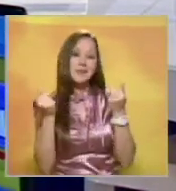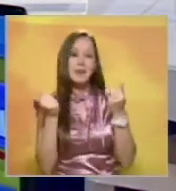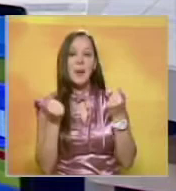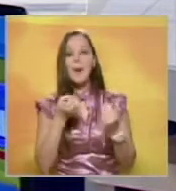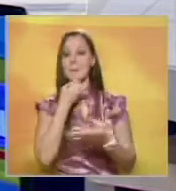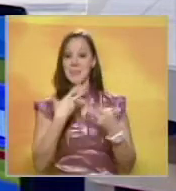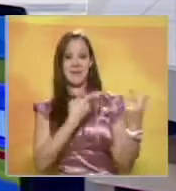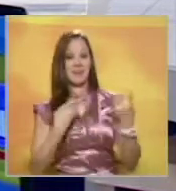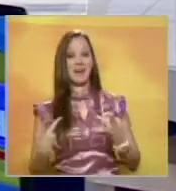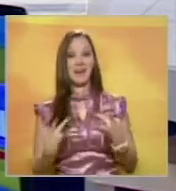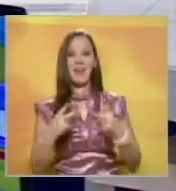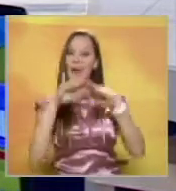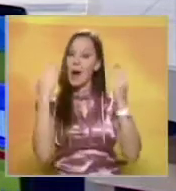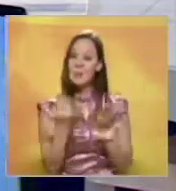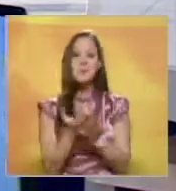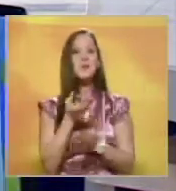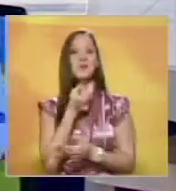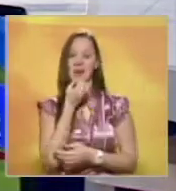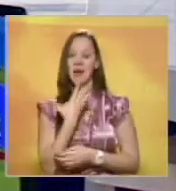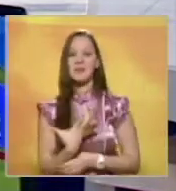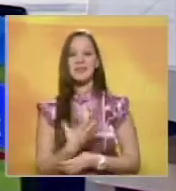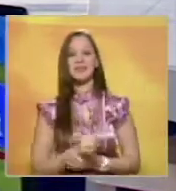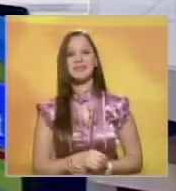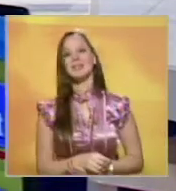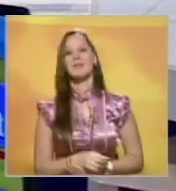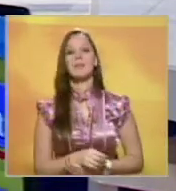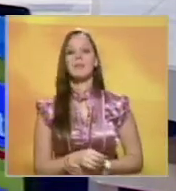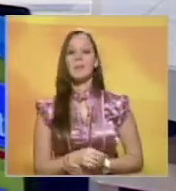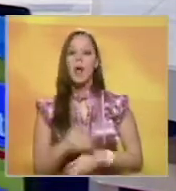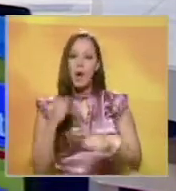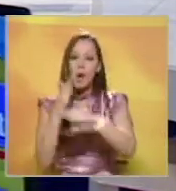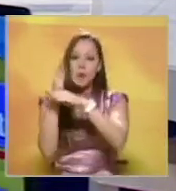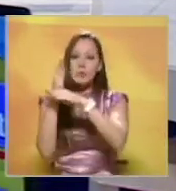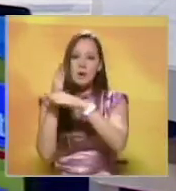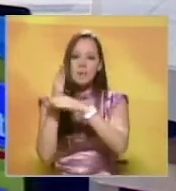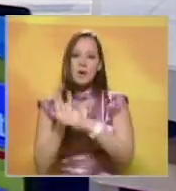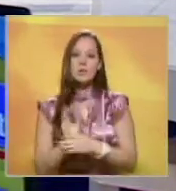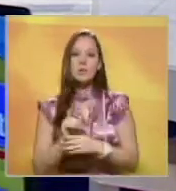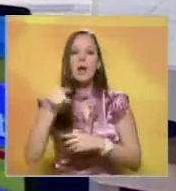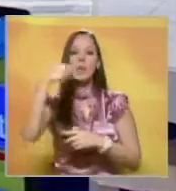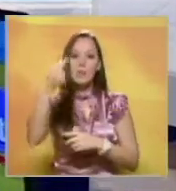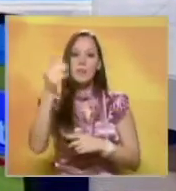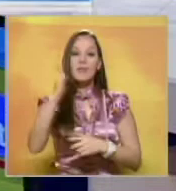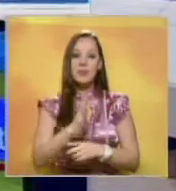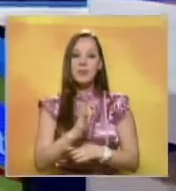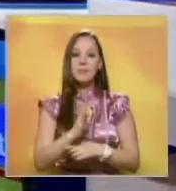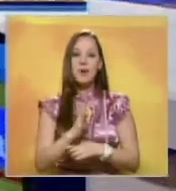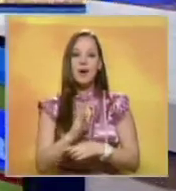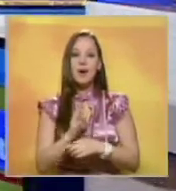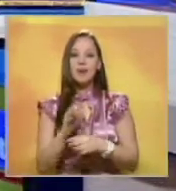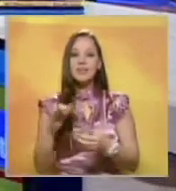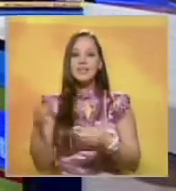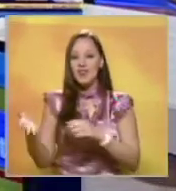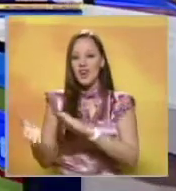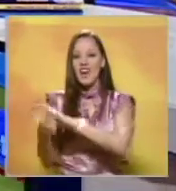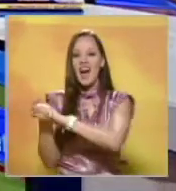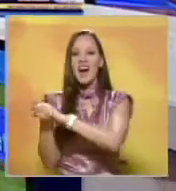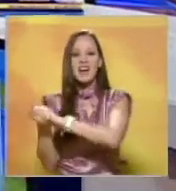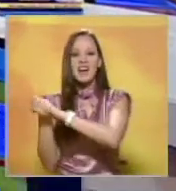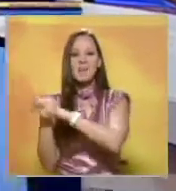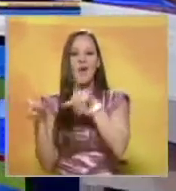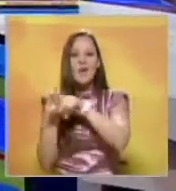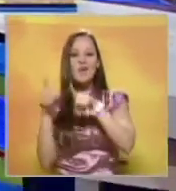mundo. ¿Y de qué forma? Así es. Tenemos otra pausa y regresaremos en breve. Dice que nos agarremos las manos como